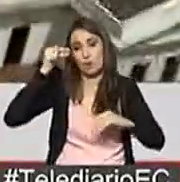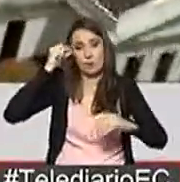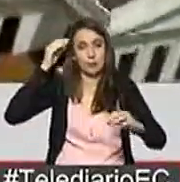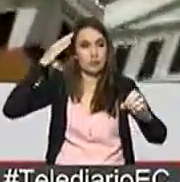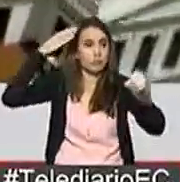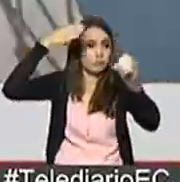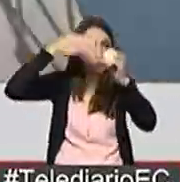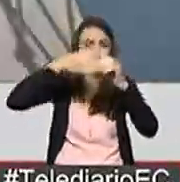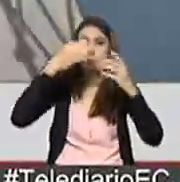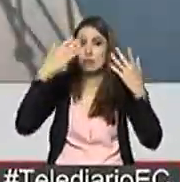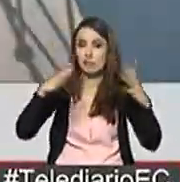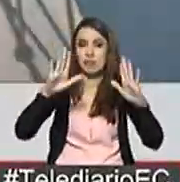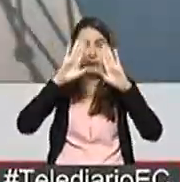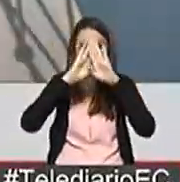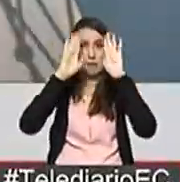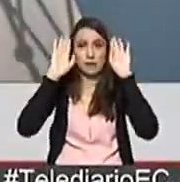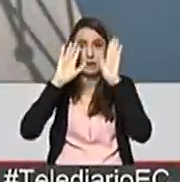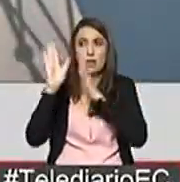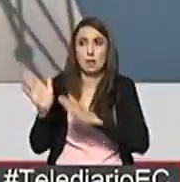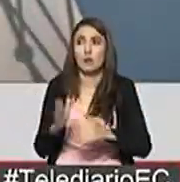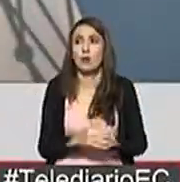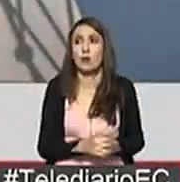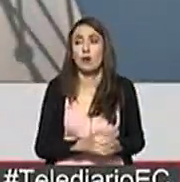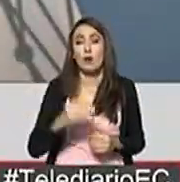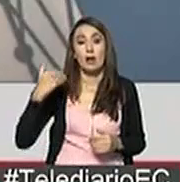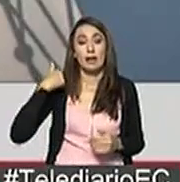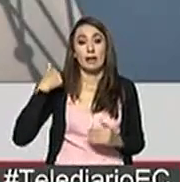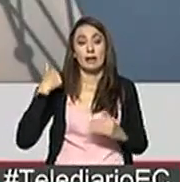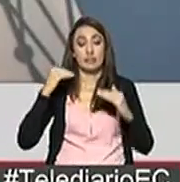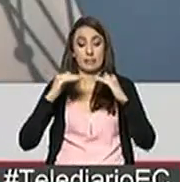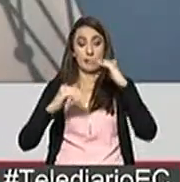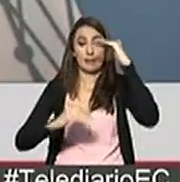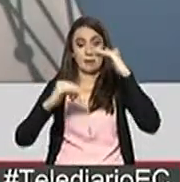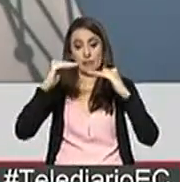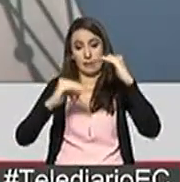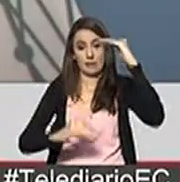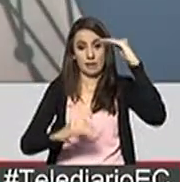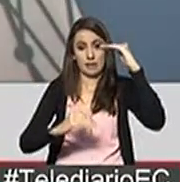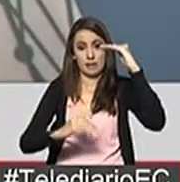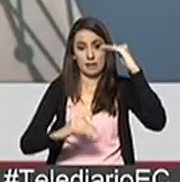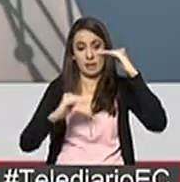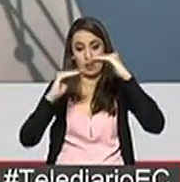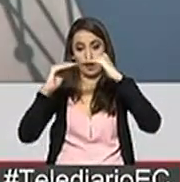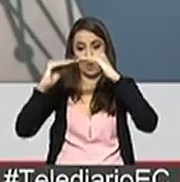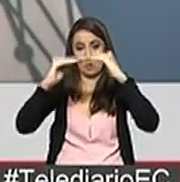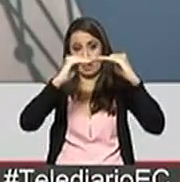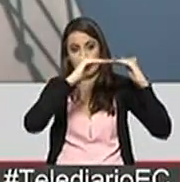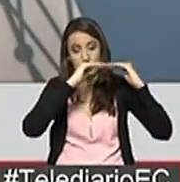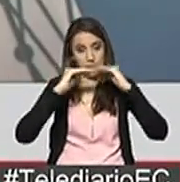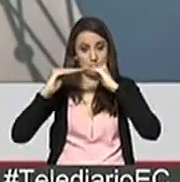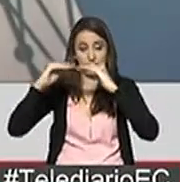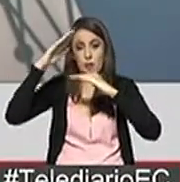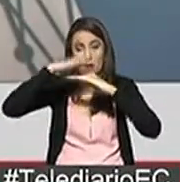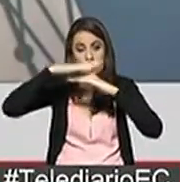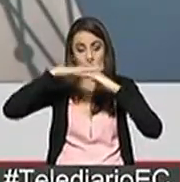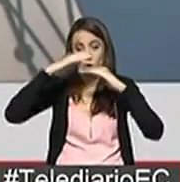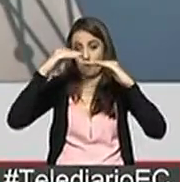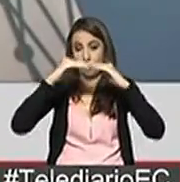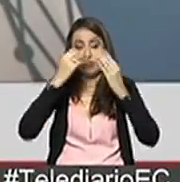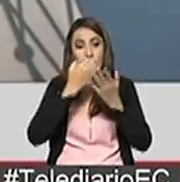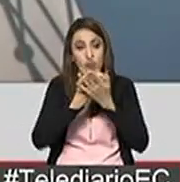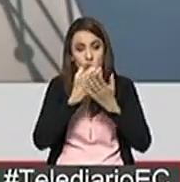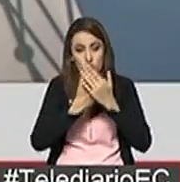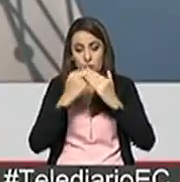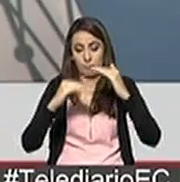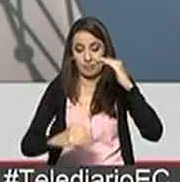administración del Estado. La estrategia del gobierno es tener un equilibrio entre sostenibilidad fiscal, fomento productivo, generación de empleo y